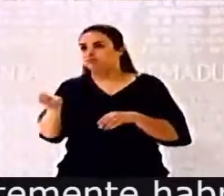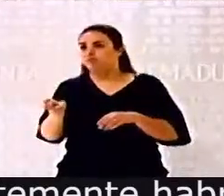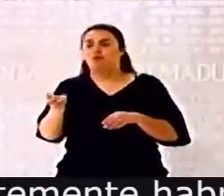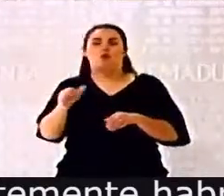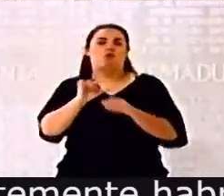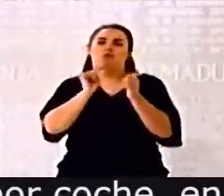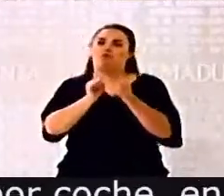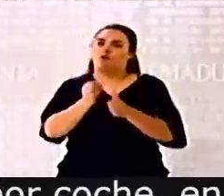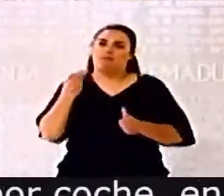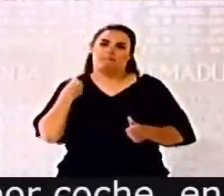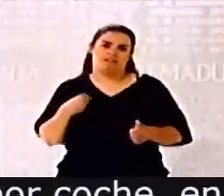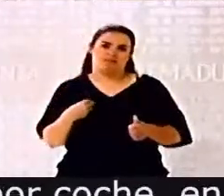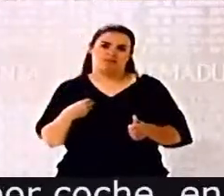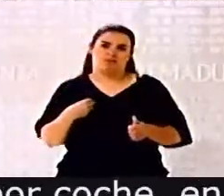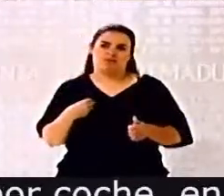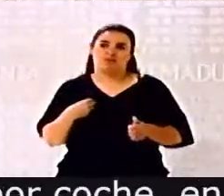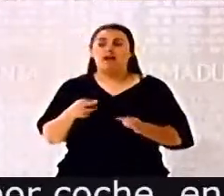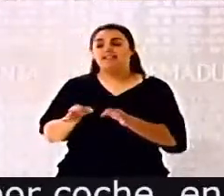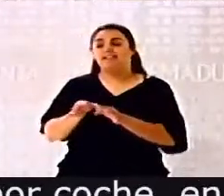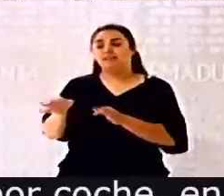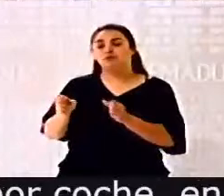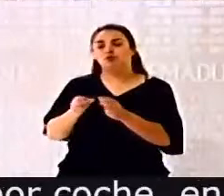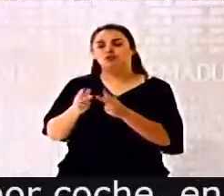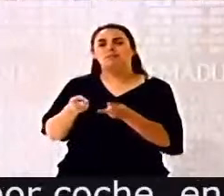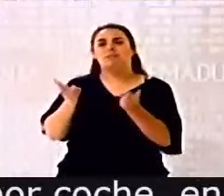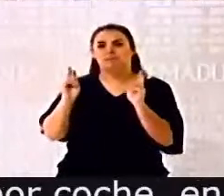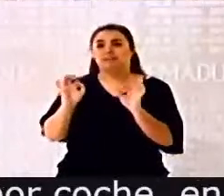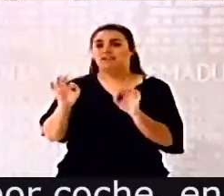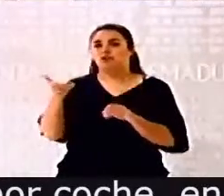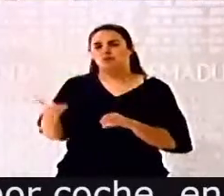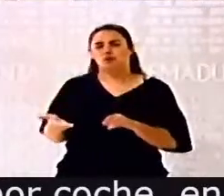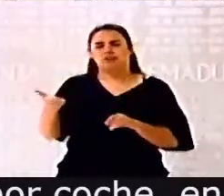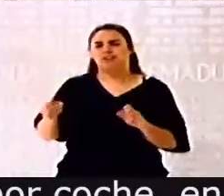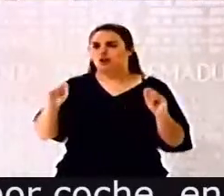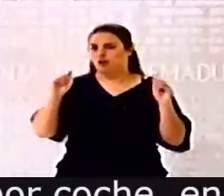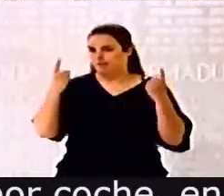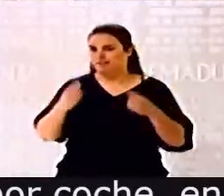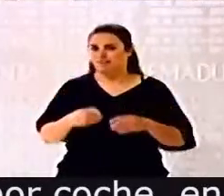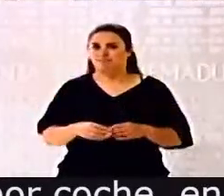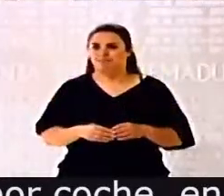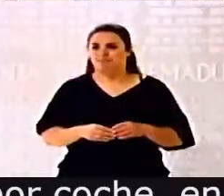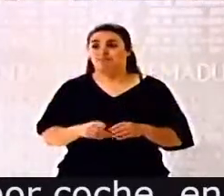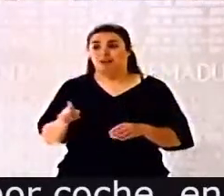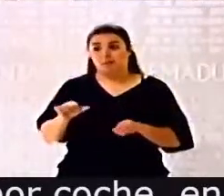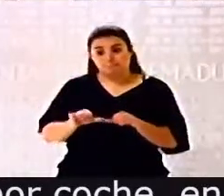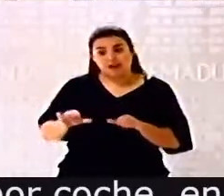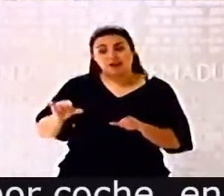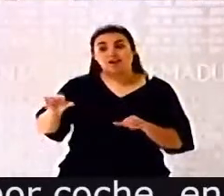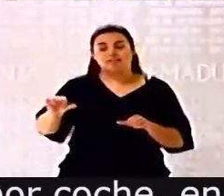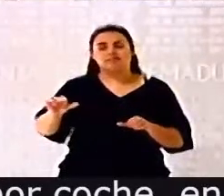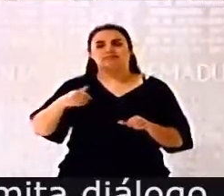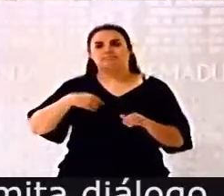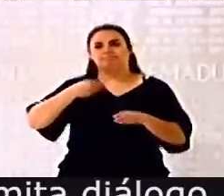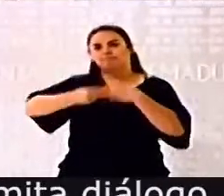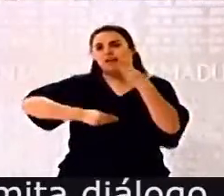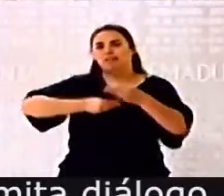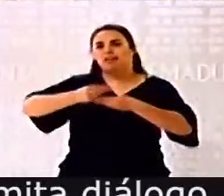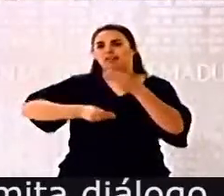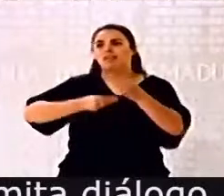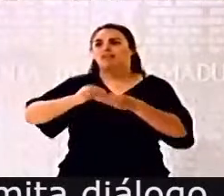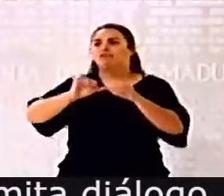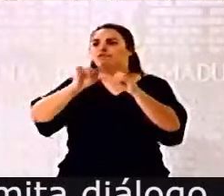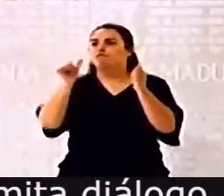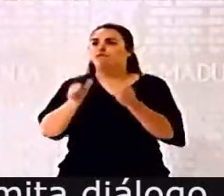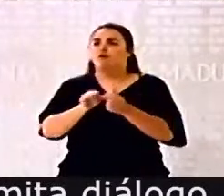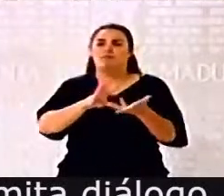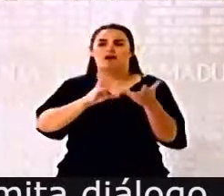misma forma, que permitan el distanciamiento social. Eso es lo más importante de todo. A partir de ahí se pueden realizar de forma lo